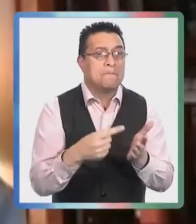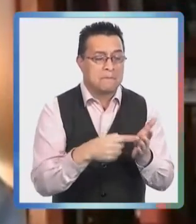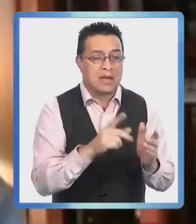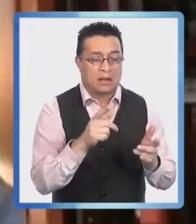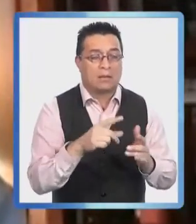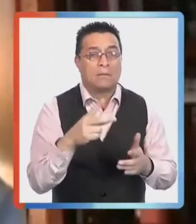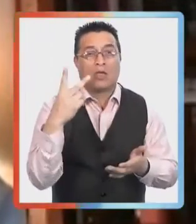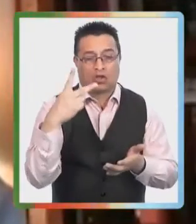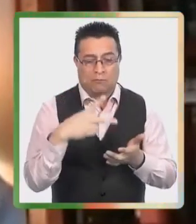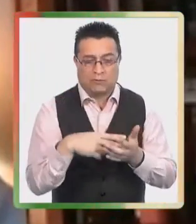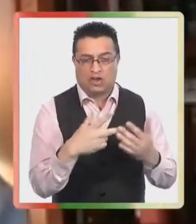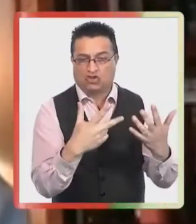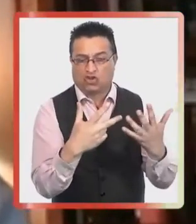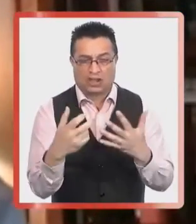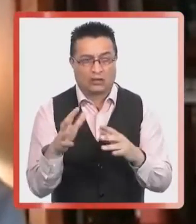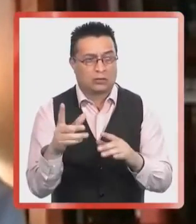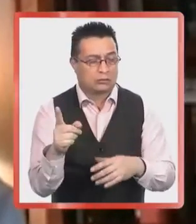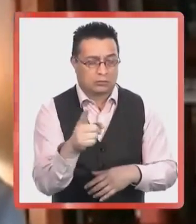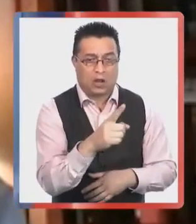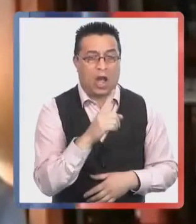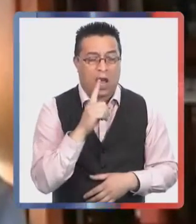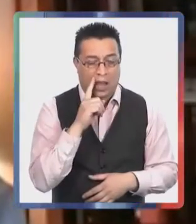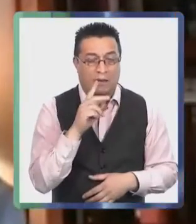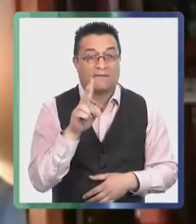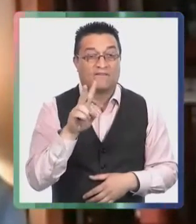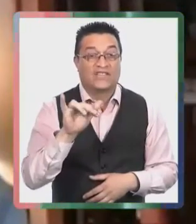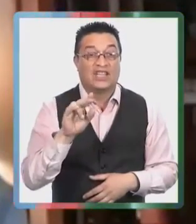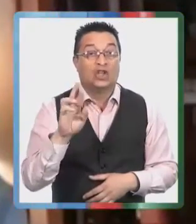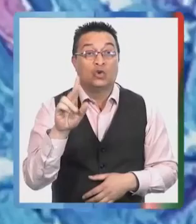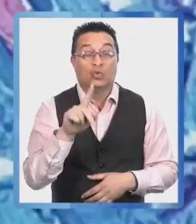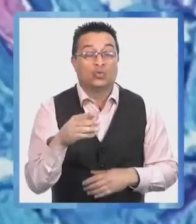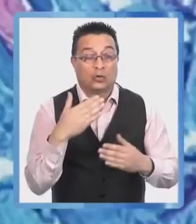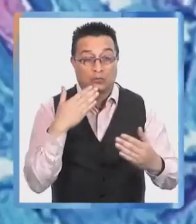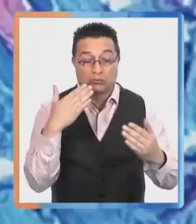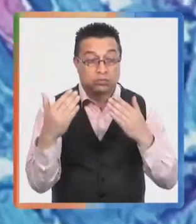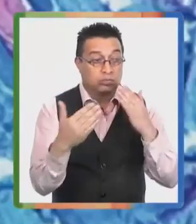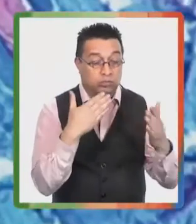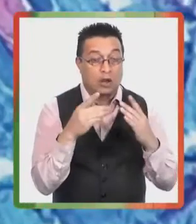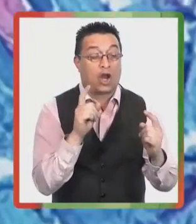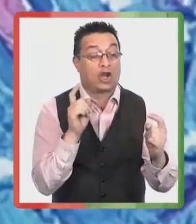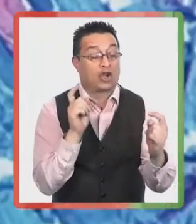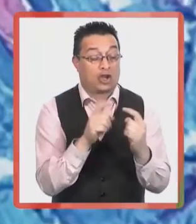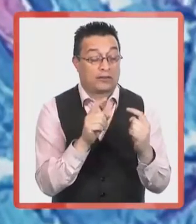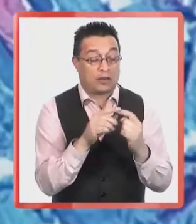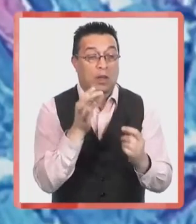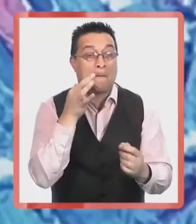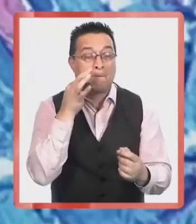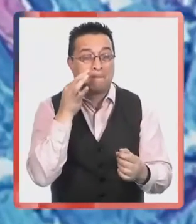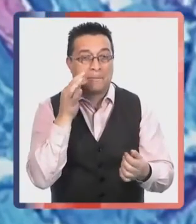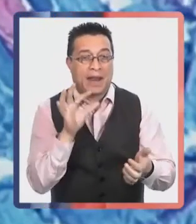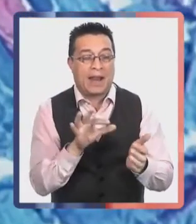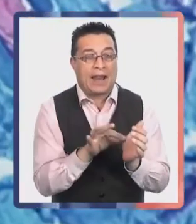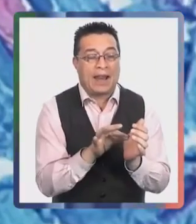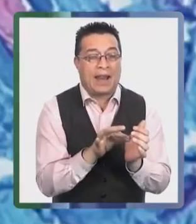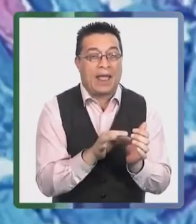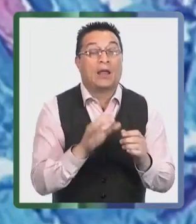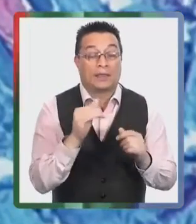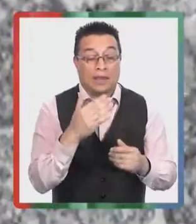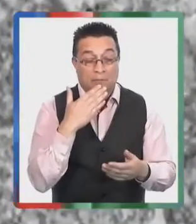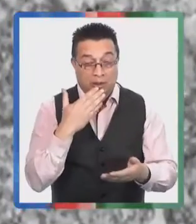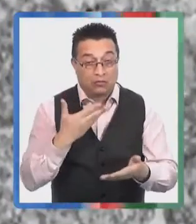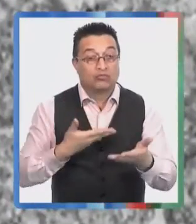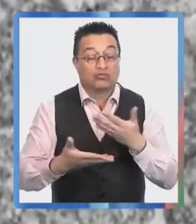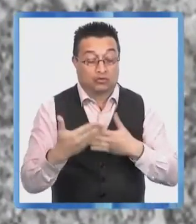casos, 2.800 y tantos casos. Es un virus que se transmite por contacto con la piel, que se